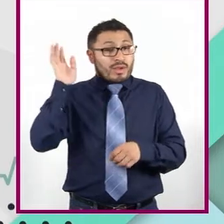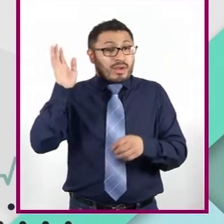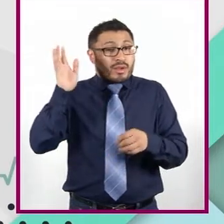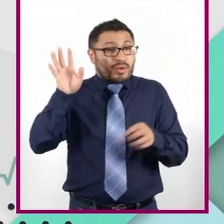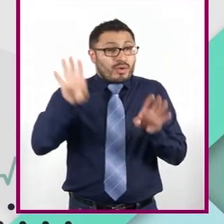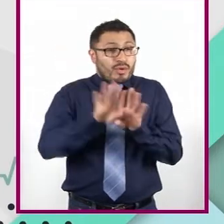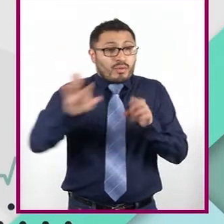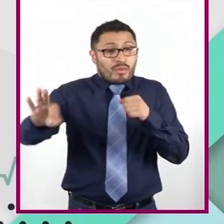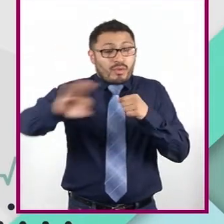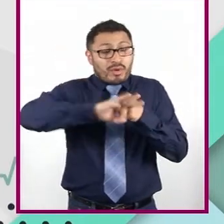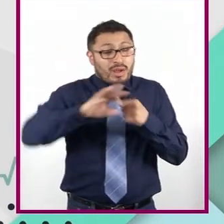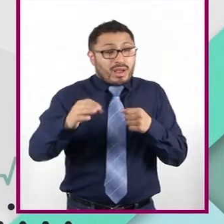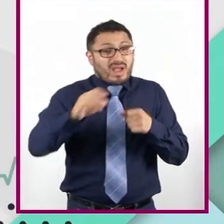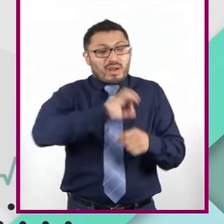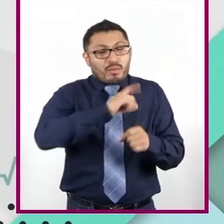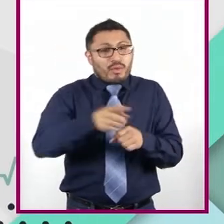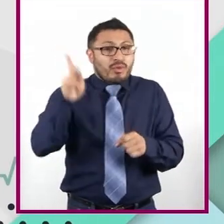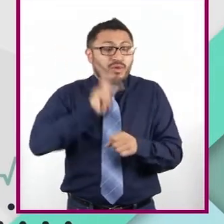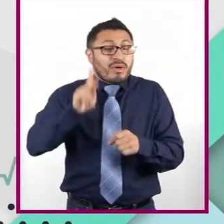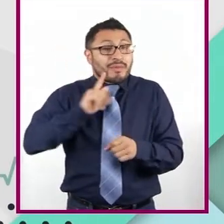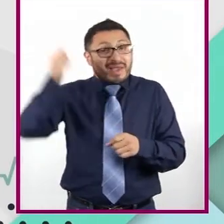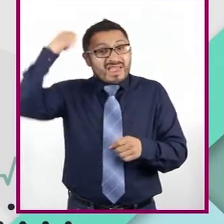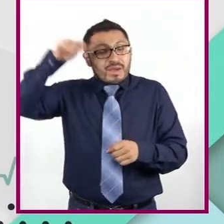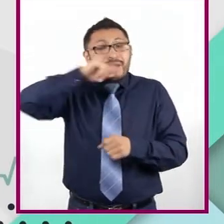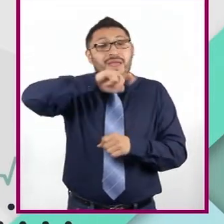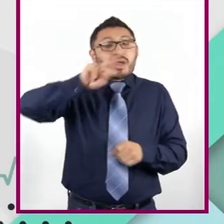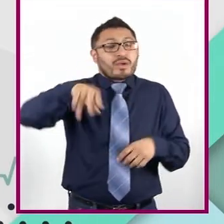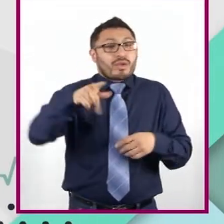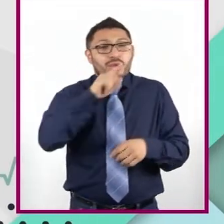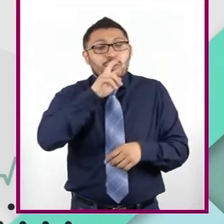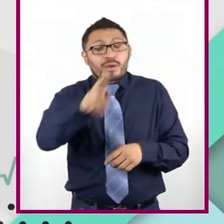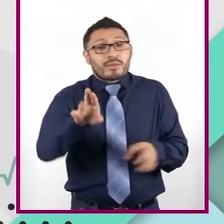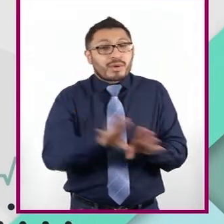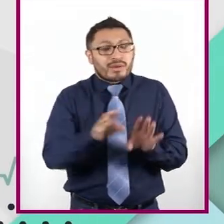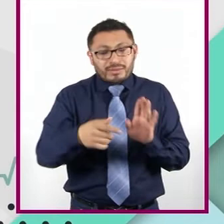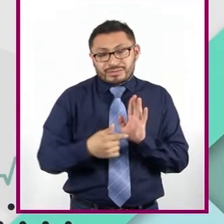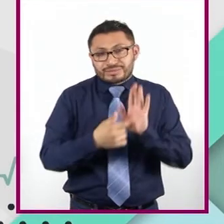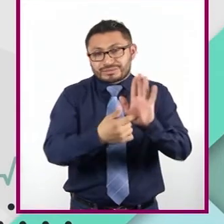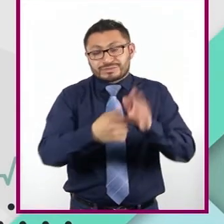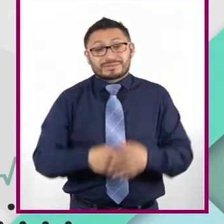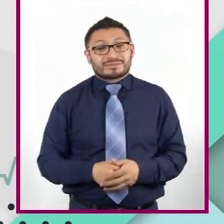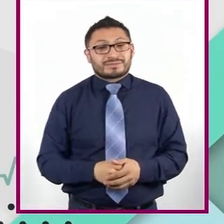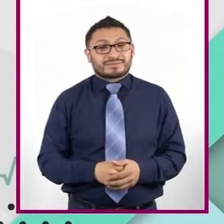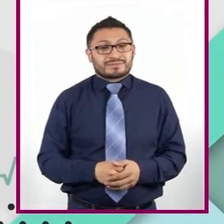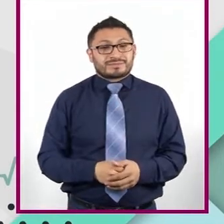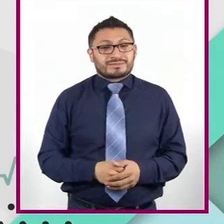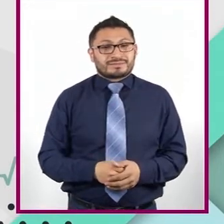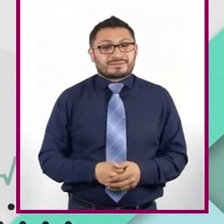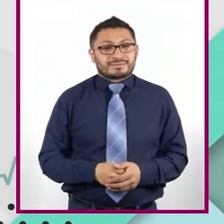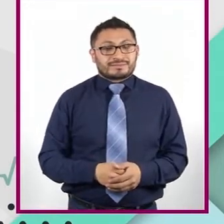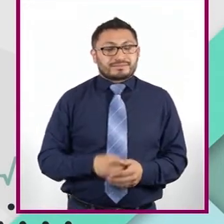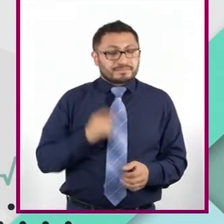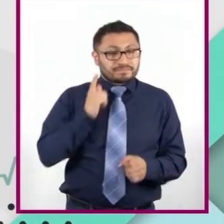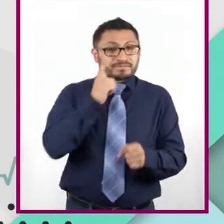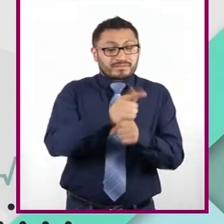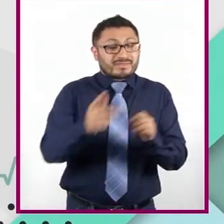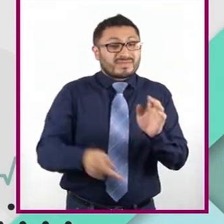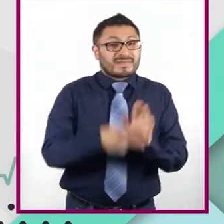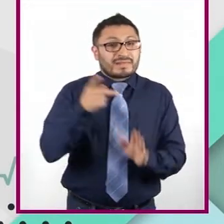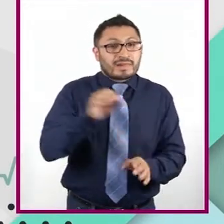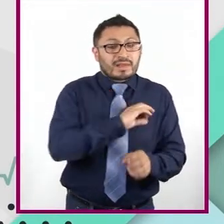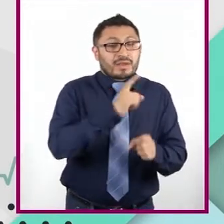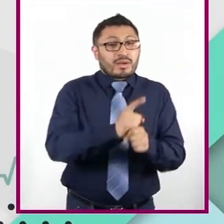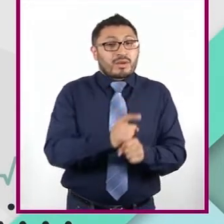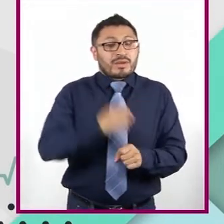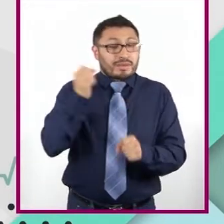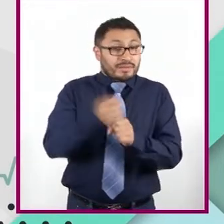acerca a la probabilidad teórica o no. Sus resultados se muestran en la siguiente tabla. Calculemos de nuevo la